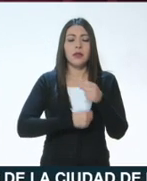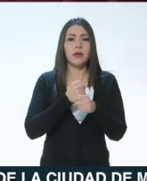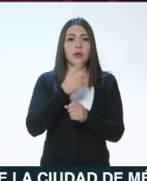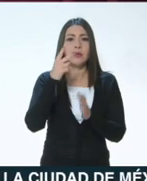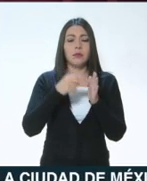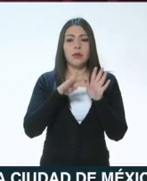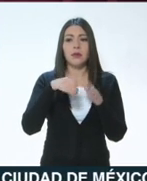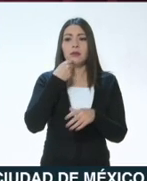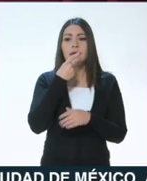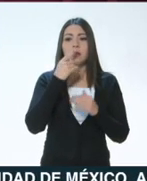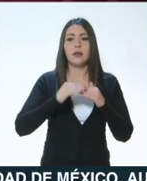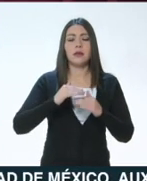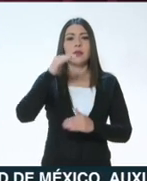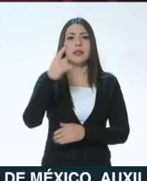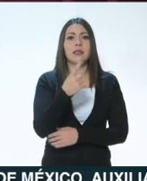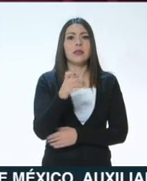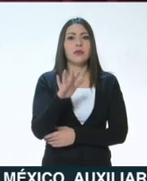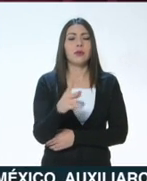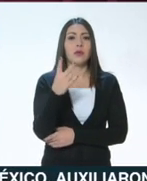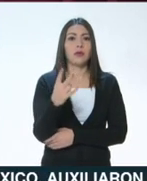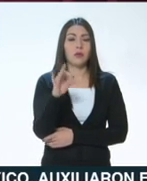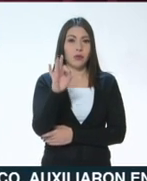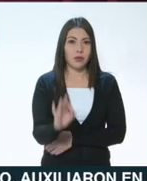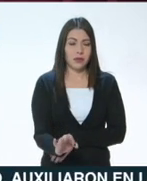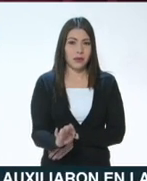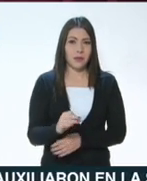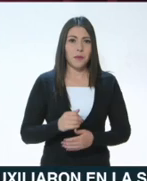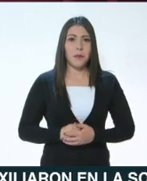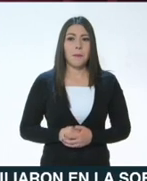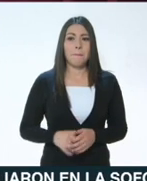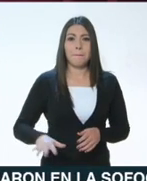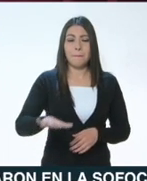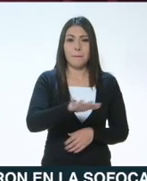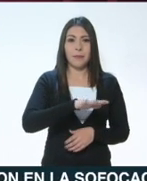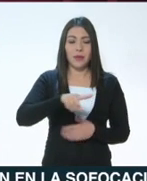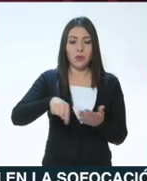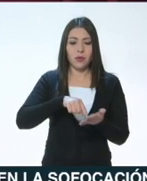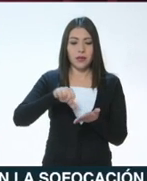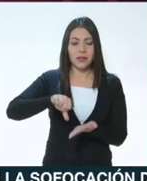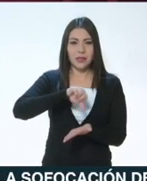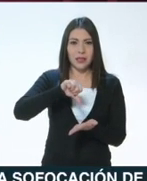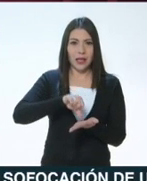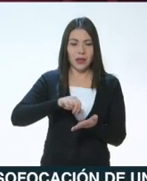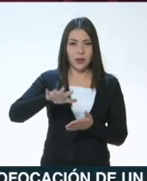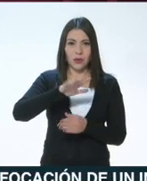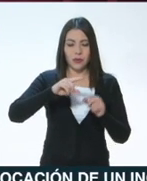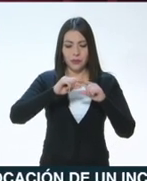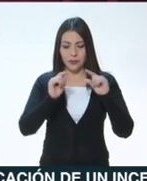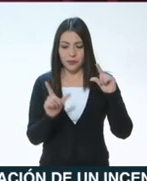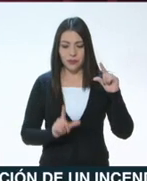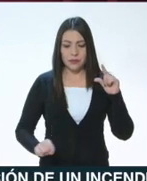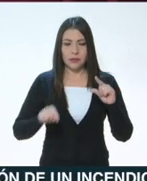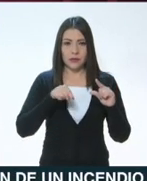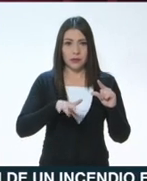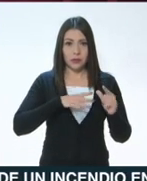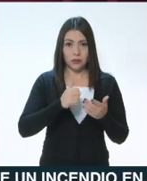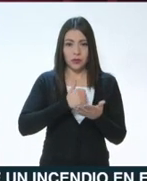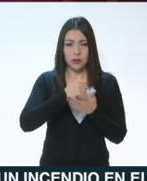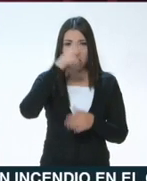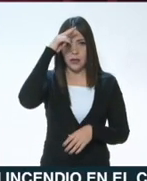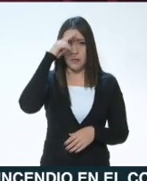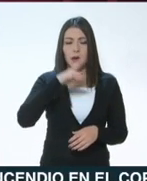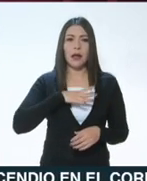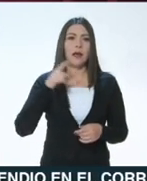del 152%. La zona centro del país, integrada por la Ciudad de México, está el estado de